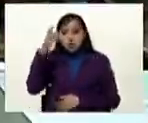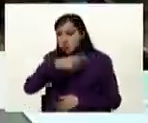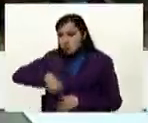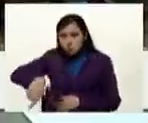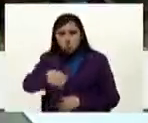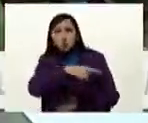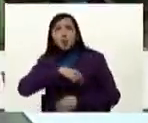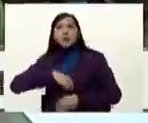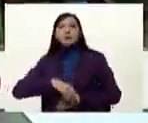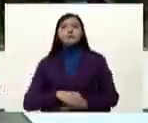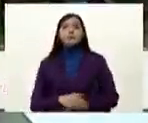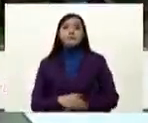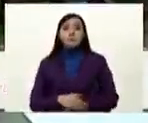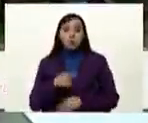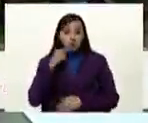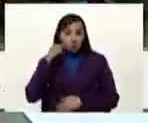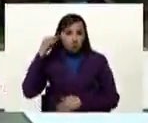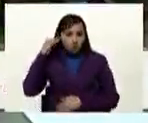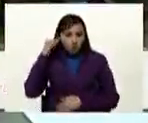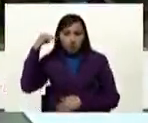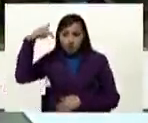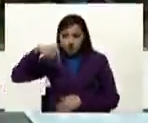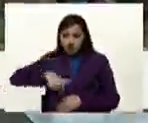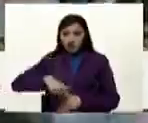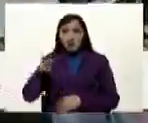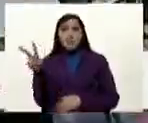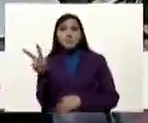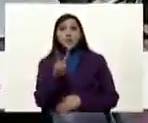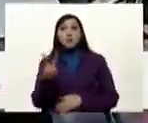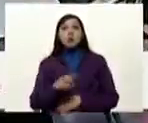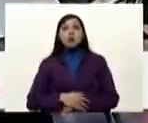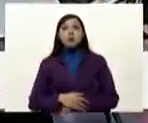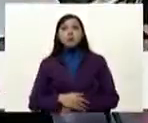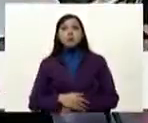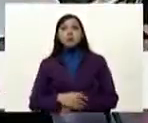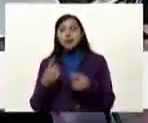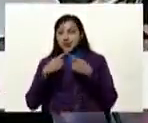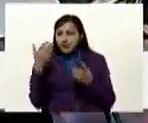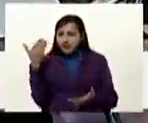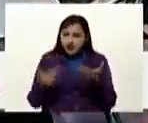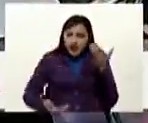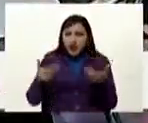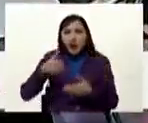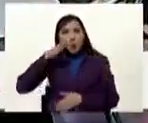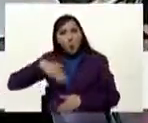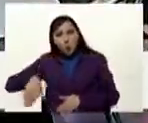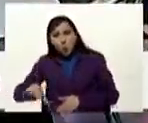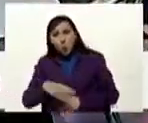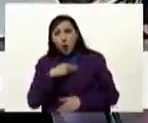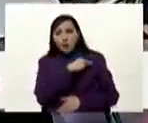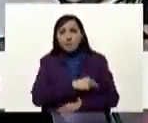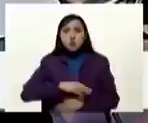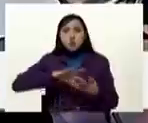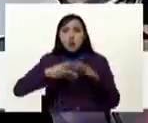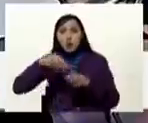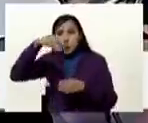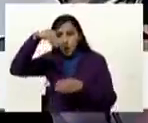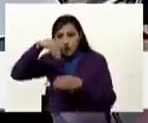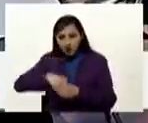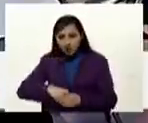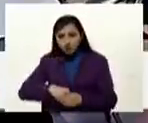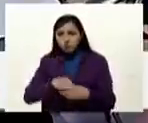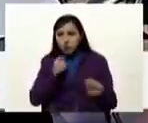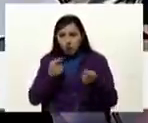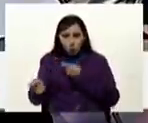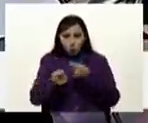ustedes, hombres y mujeres de esta tierra. ¿Qué ha hecho la diferencia? El poder popular, la misión Barrio Adentro. Eso ha hecho la diferencia,